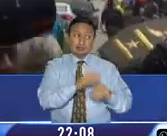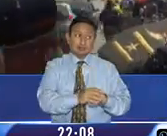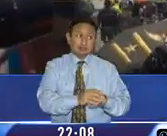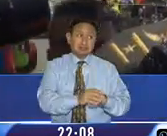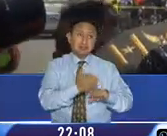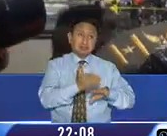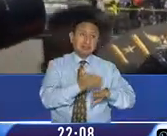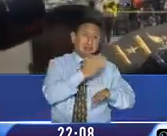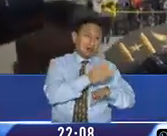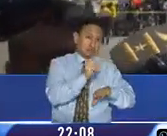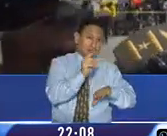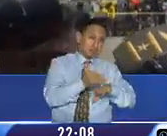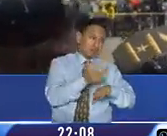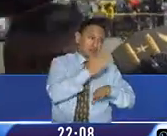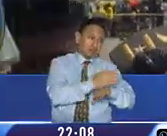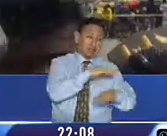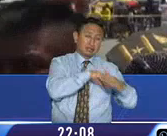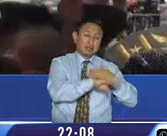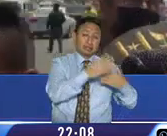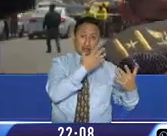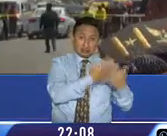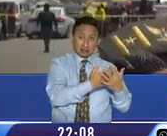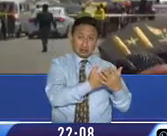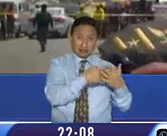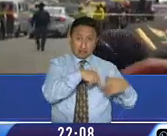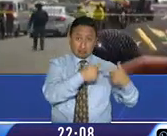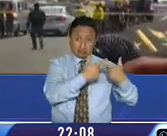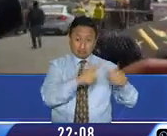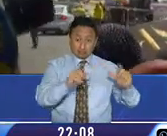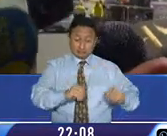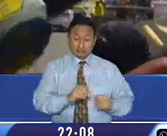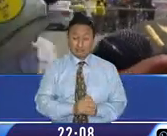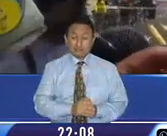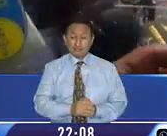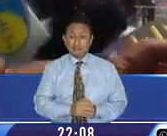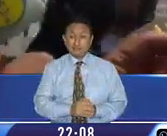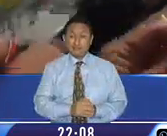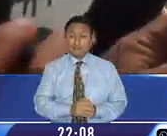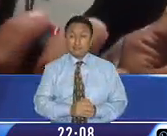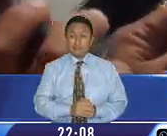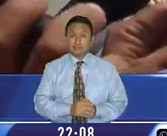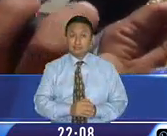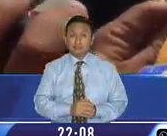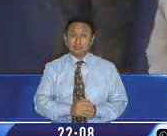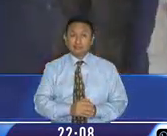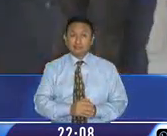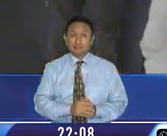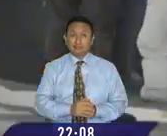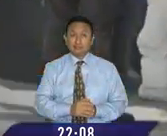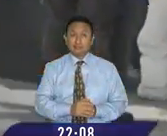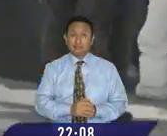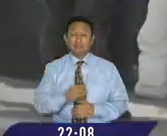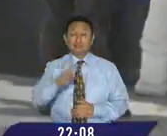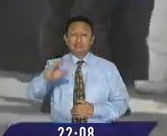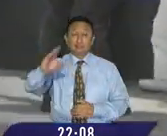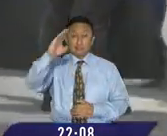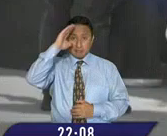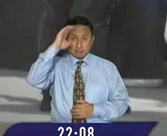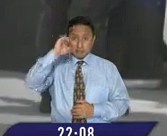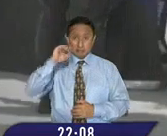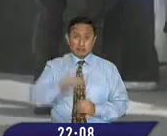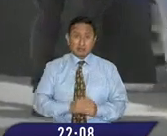tiempo de la penitenciaría por una condena aproximadamente de instancias sujetas a fiscalización. Los agentes del Departamento de